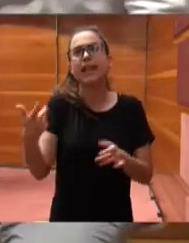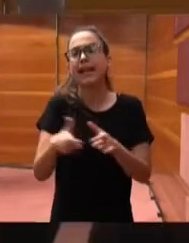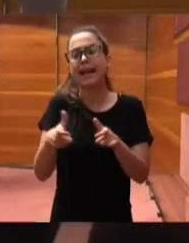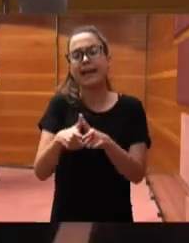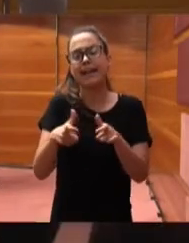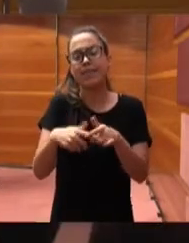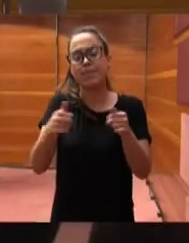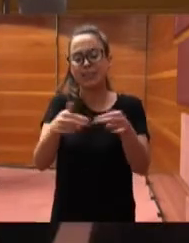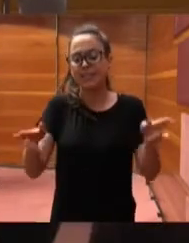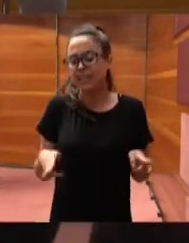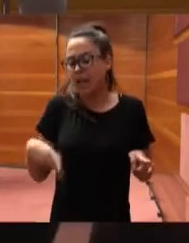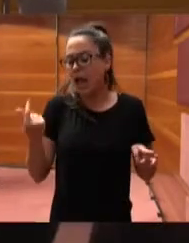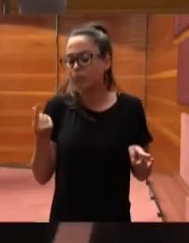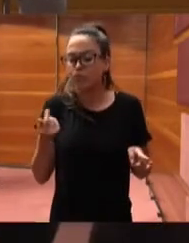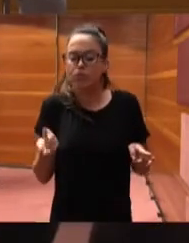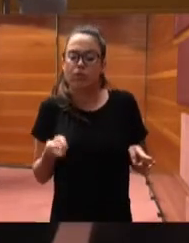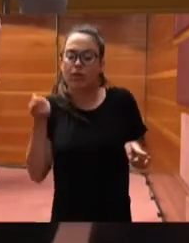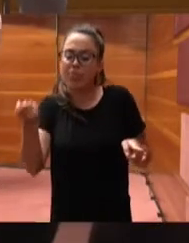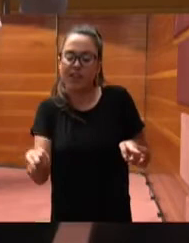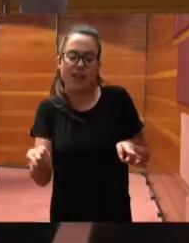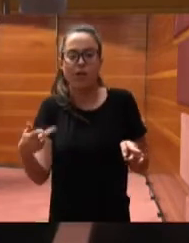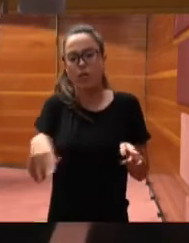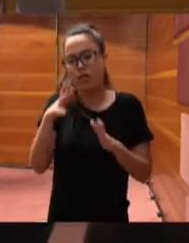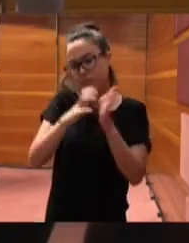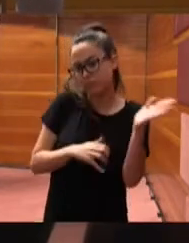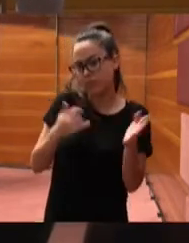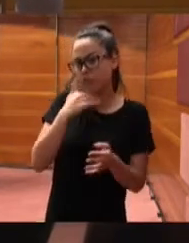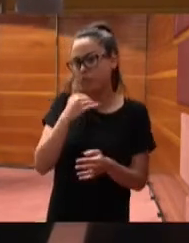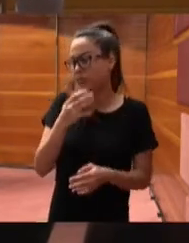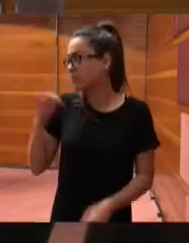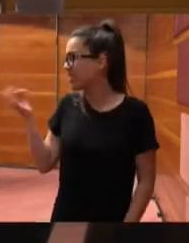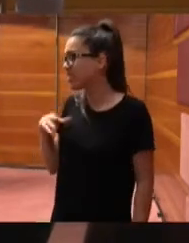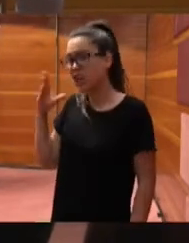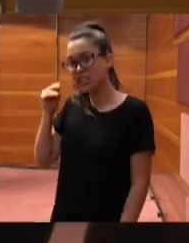tenga una bonificación de X. ¿Eso qué os parece?